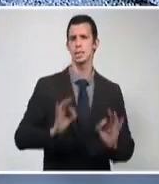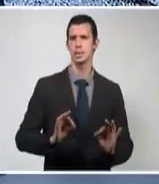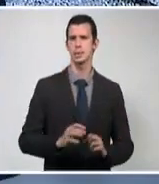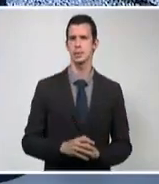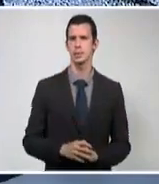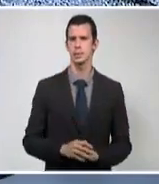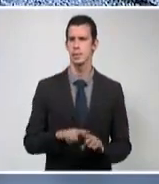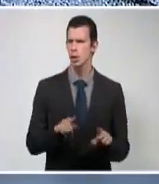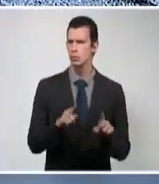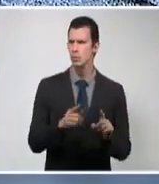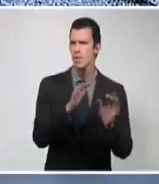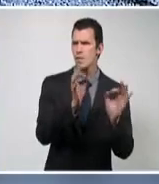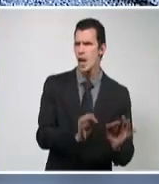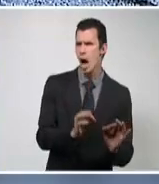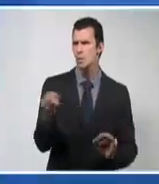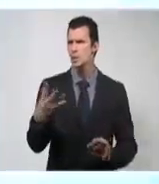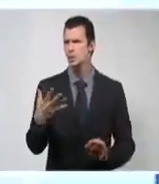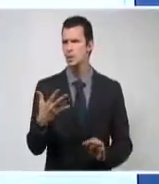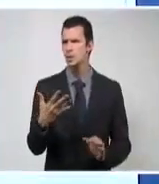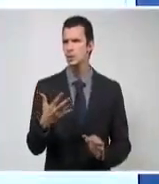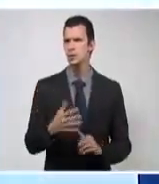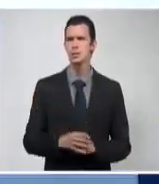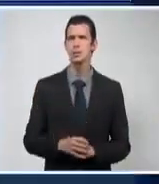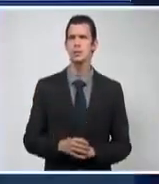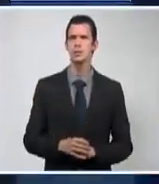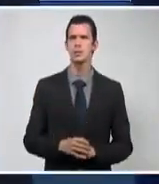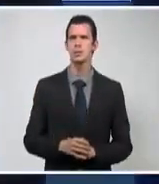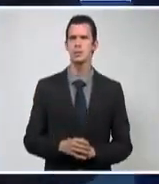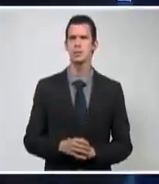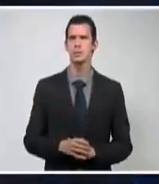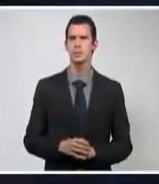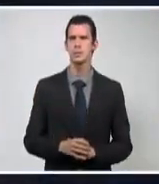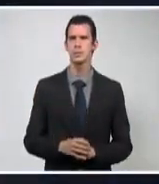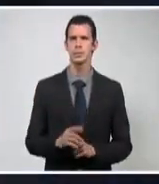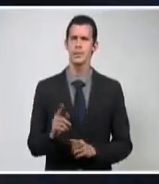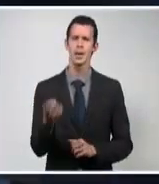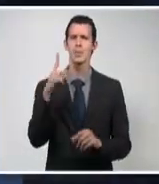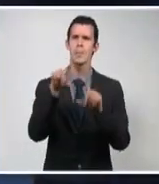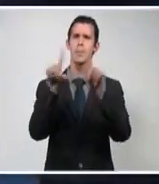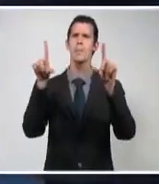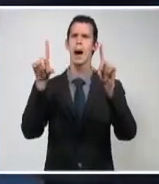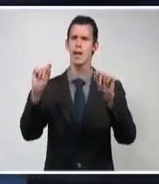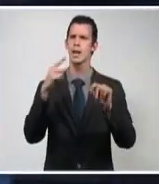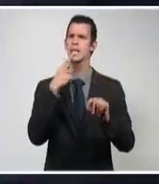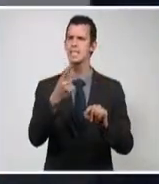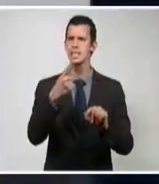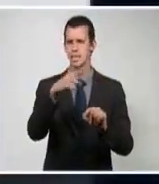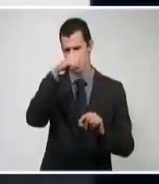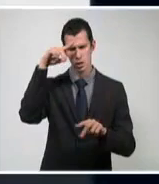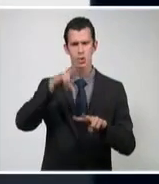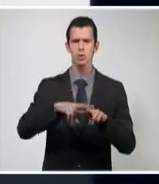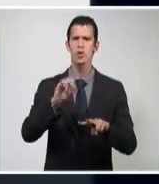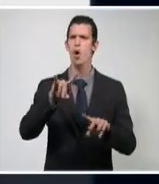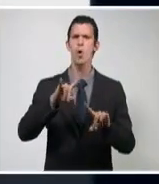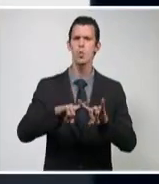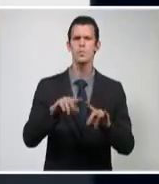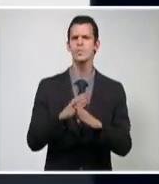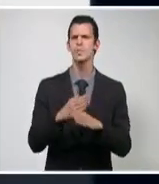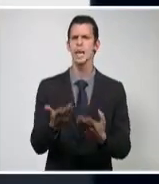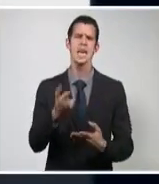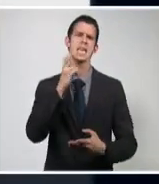Show mediático. ¿Por qué? Primera palabra, show. Aquí está, definición de show, Real Academia. Espectáculo